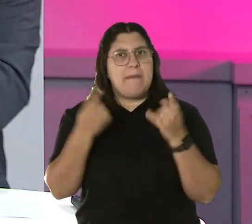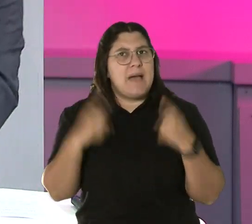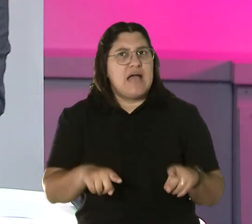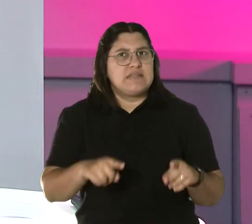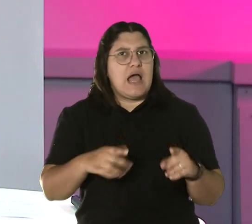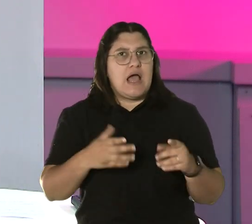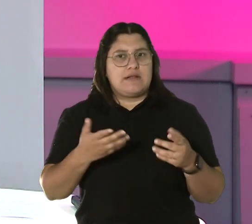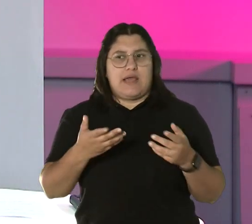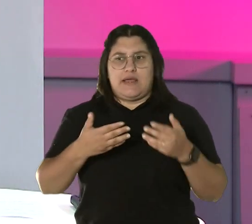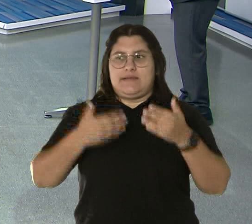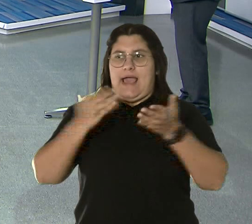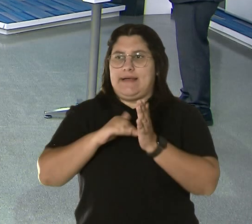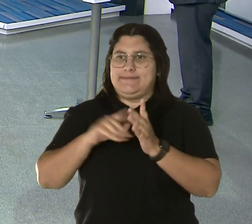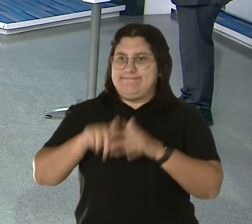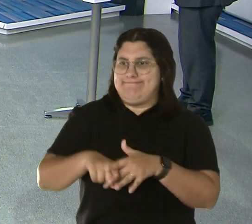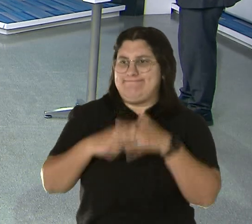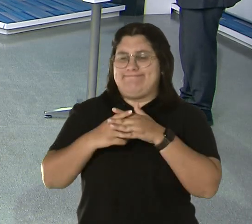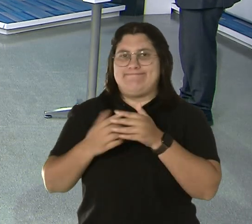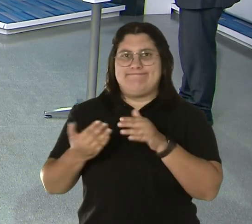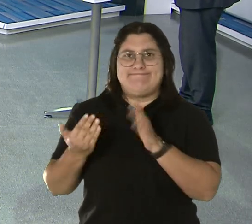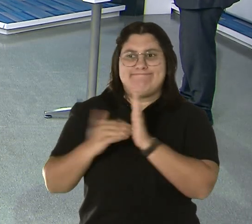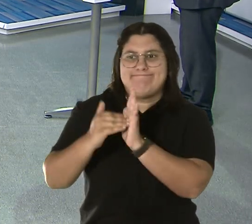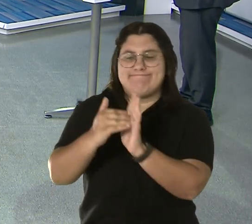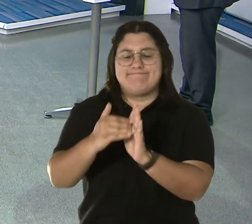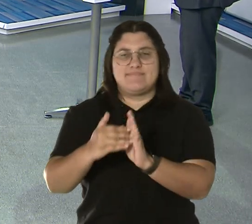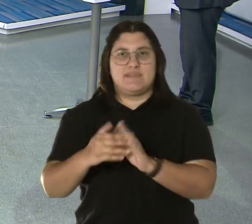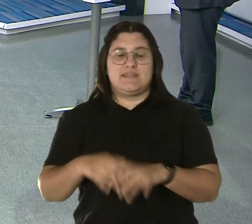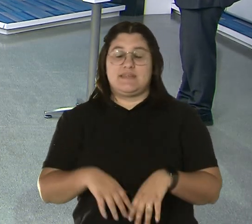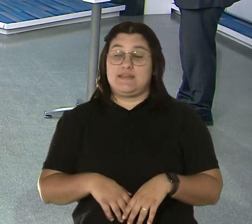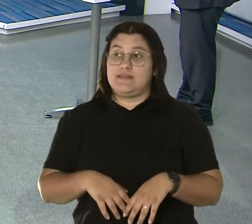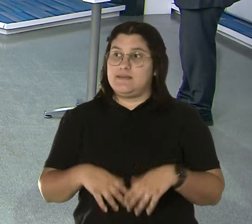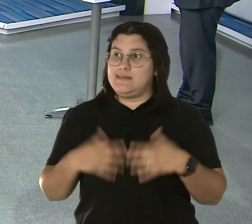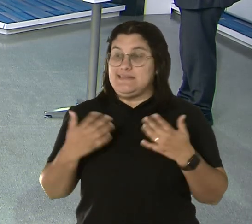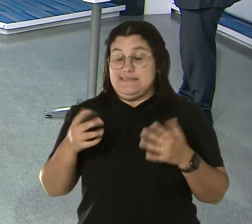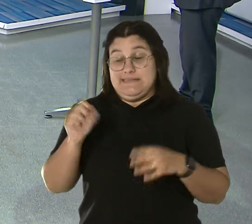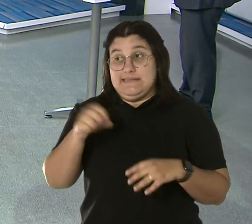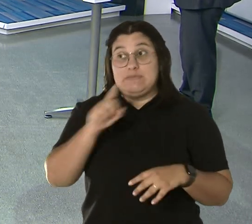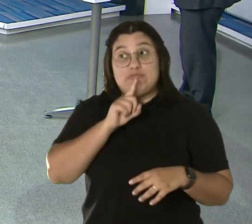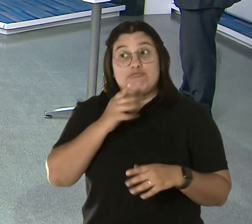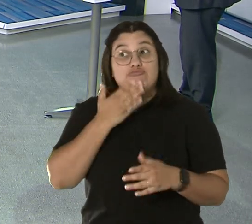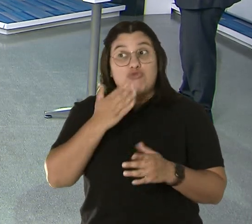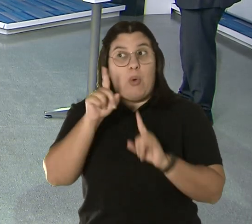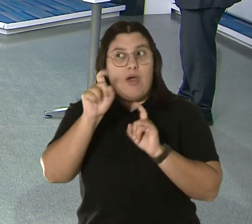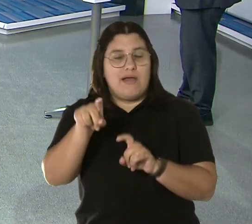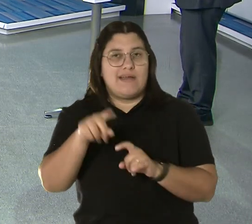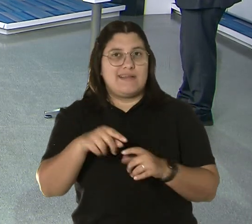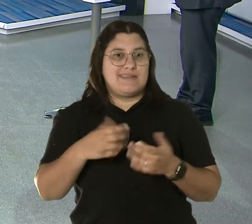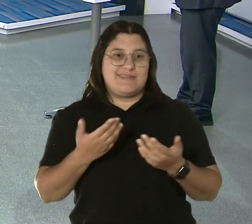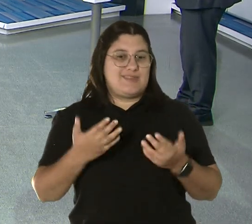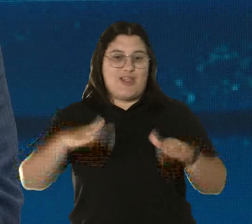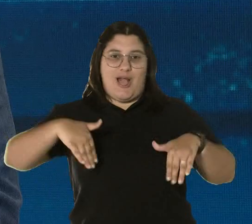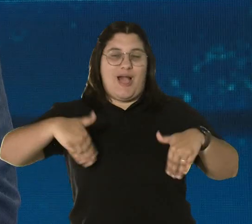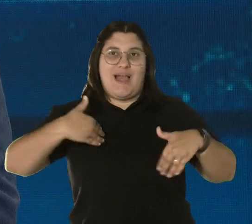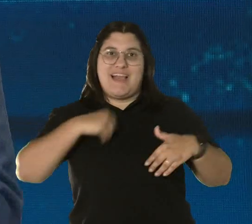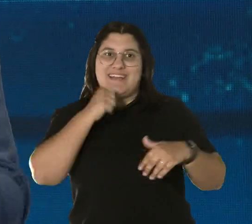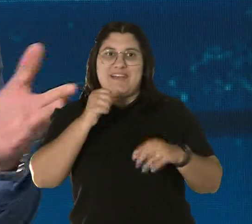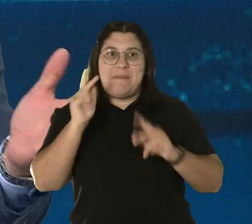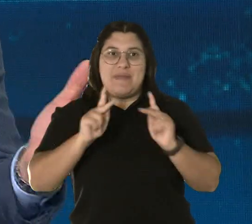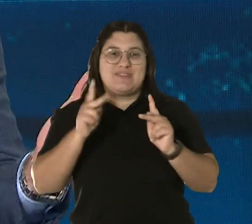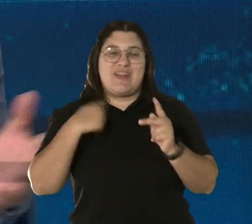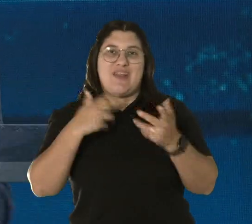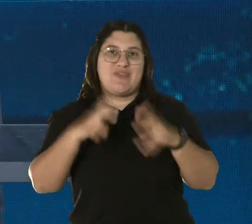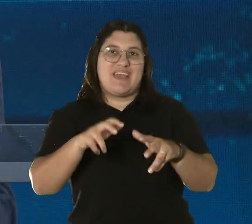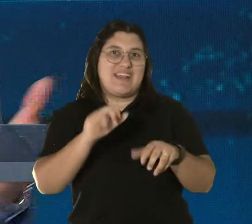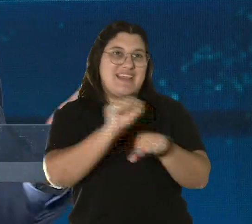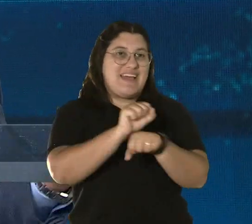se mueve la rueda? Mateo. Eso es tremenda pregunta, ¿verdad? ¿Qué está ocurriendo en Puerto Rico que no se mueve la rueda? Mira, Feli, primero que nada, un